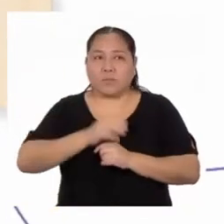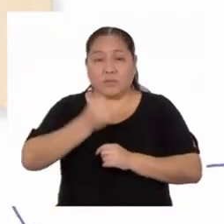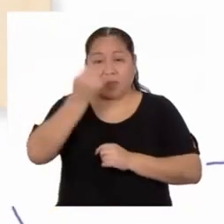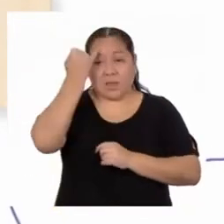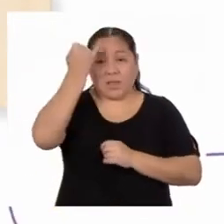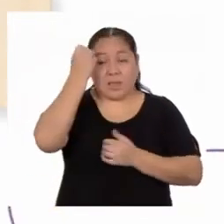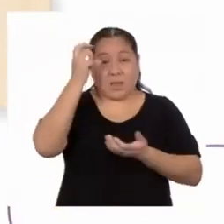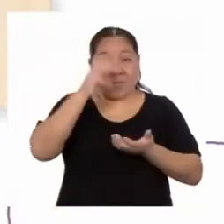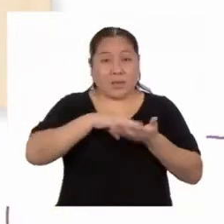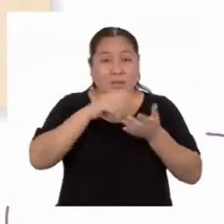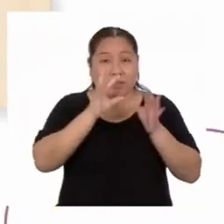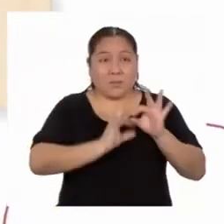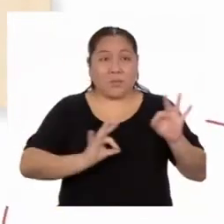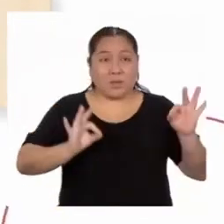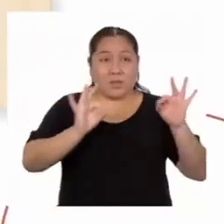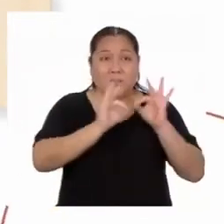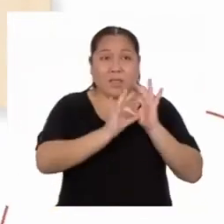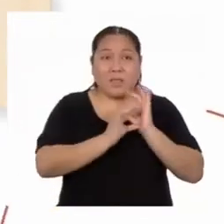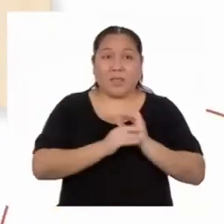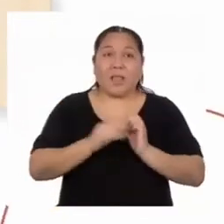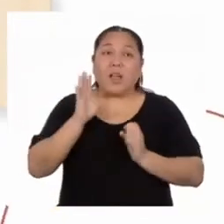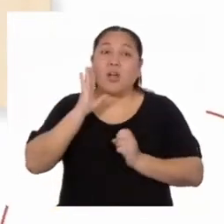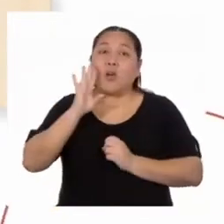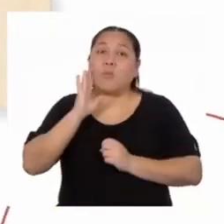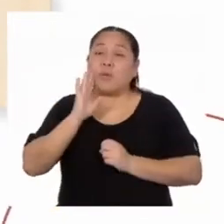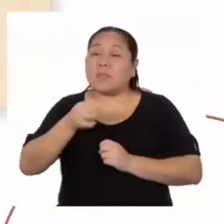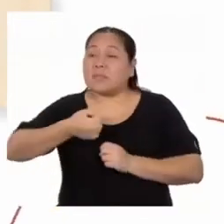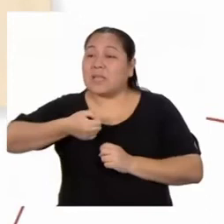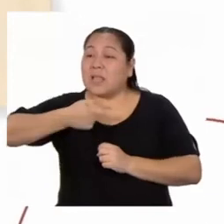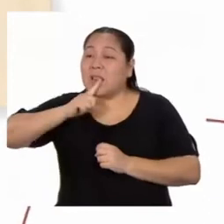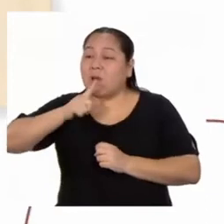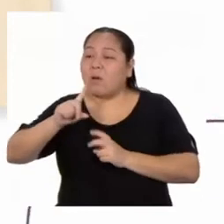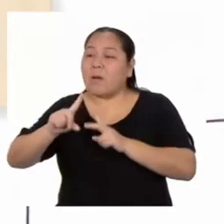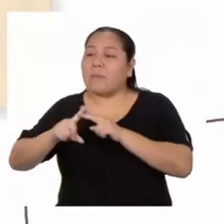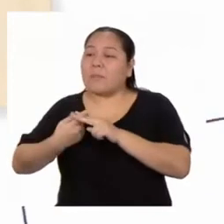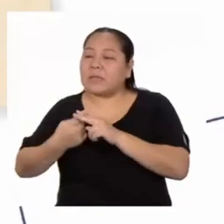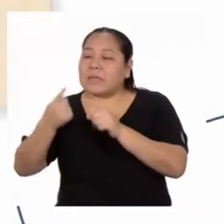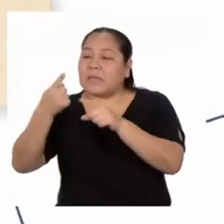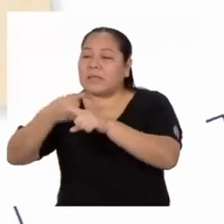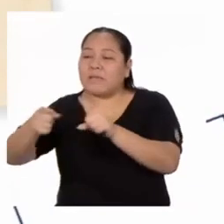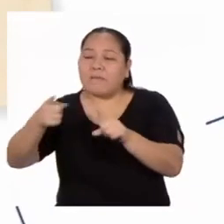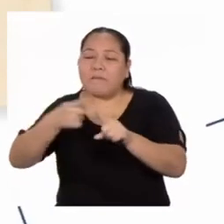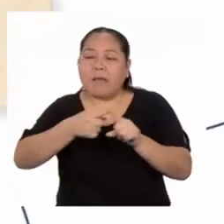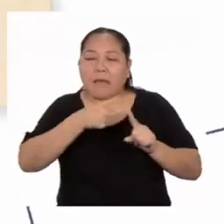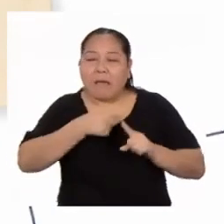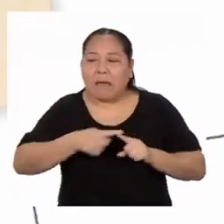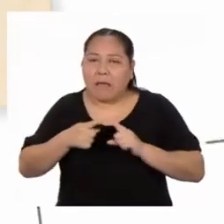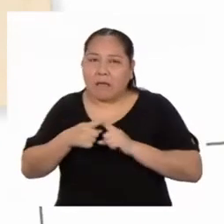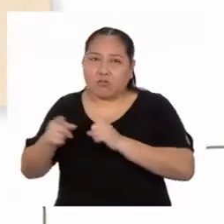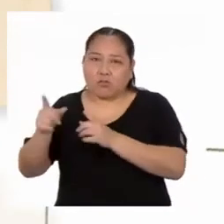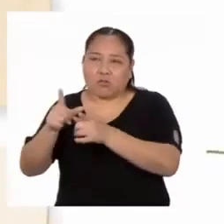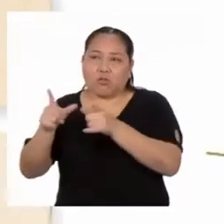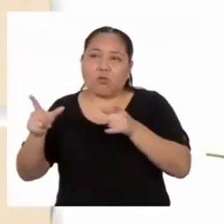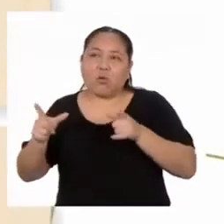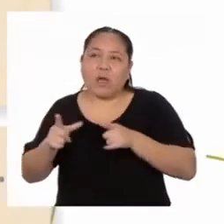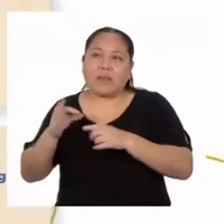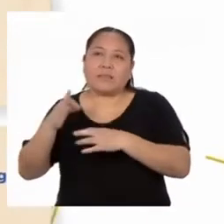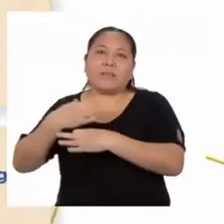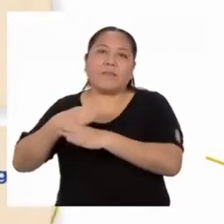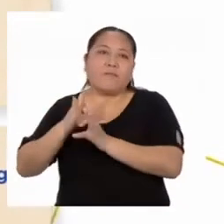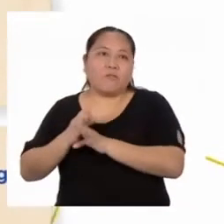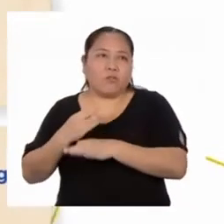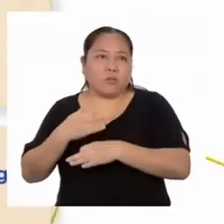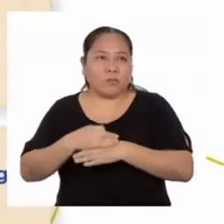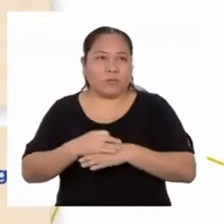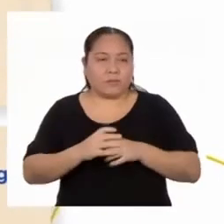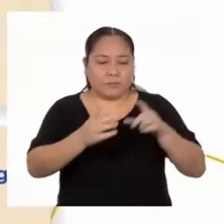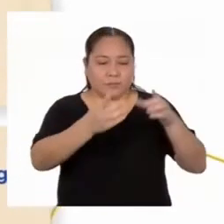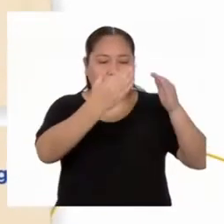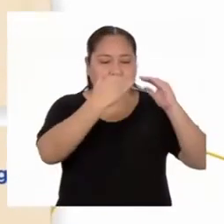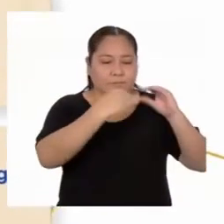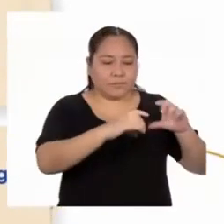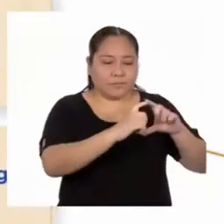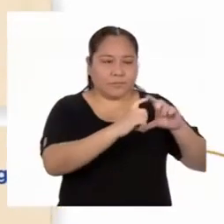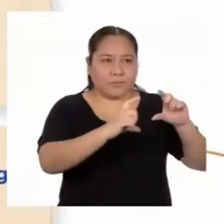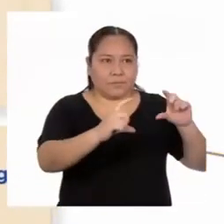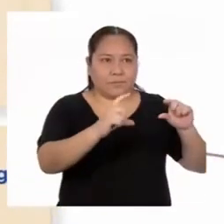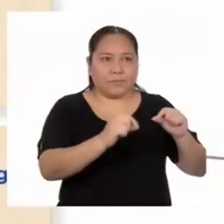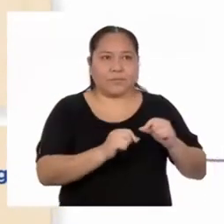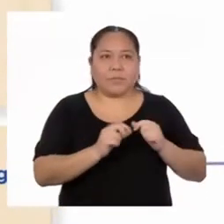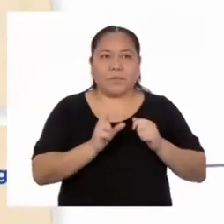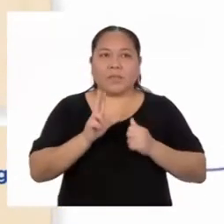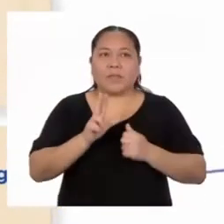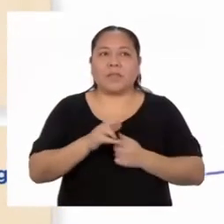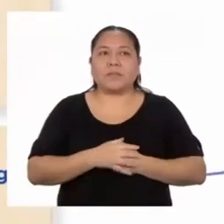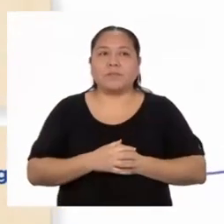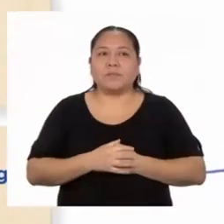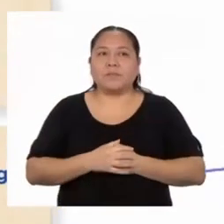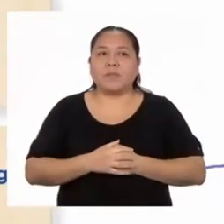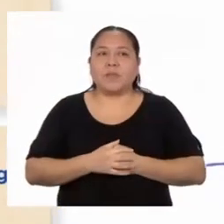la contaminación del agua se origina por diversas fuentes. Párrafo 3. Subtema: